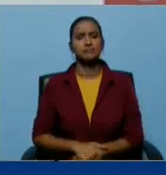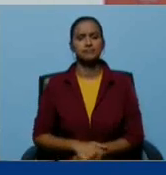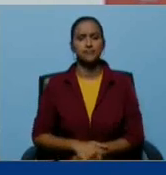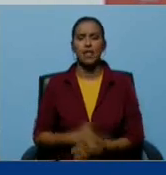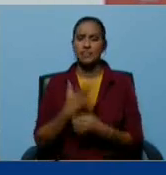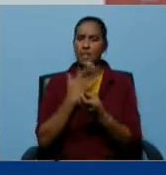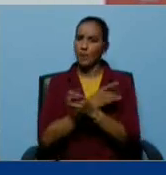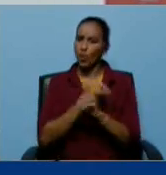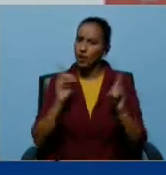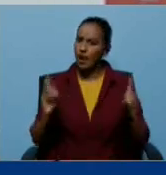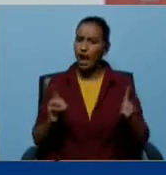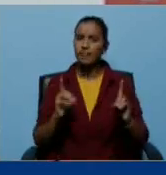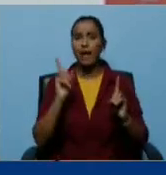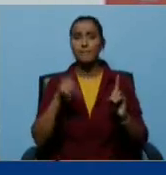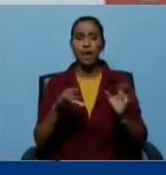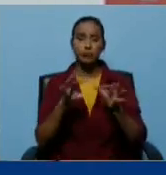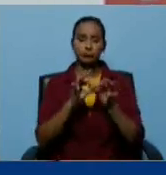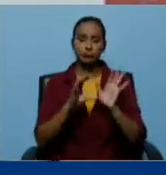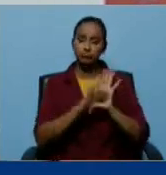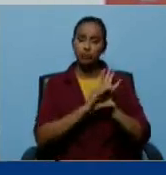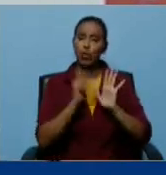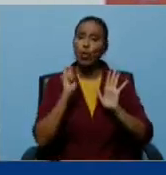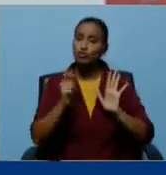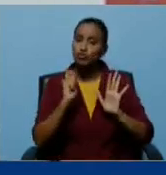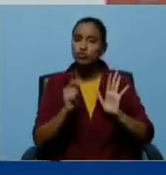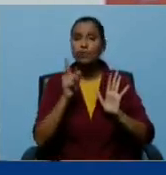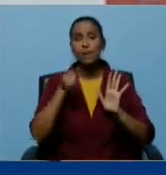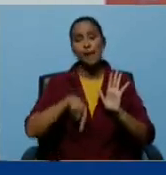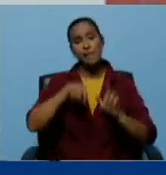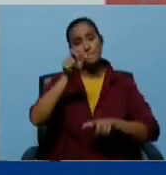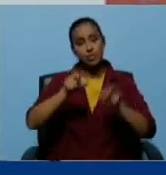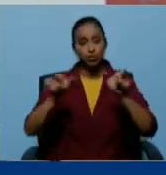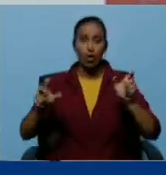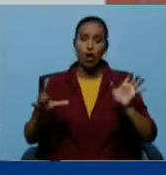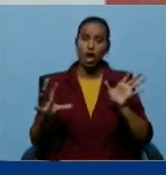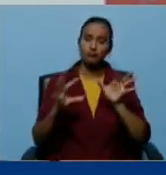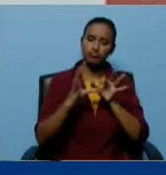democrática, constitucional, popular,